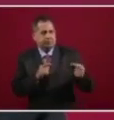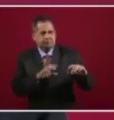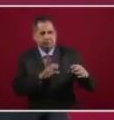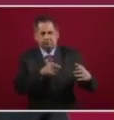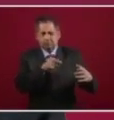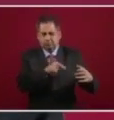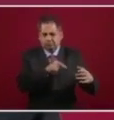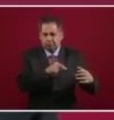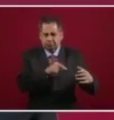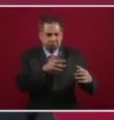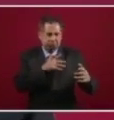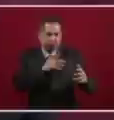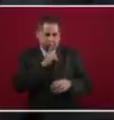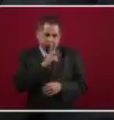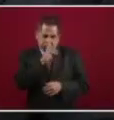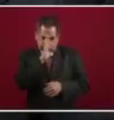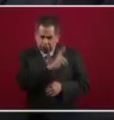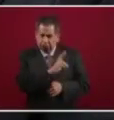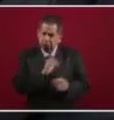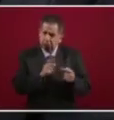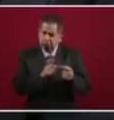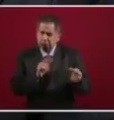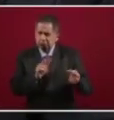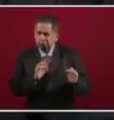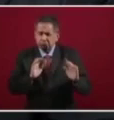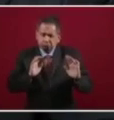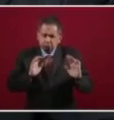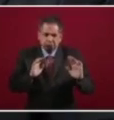los respeto y